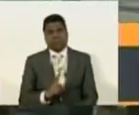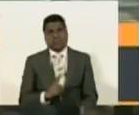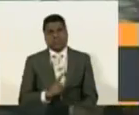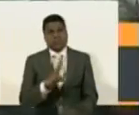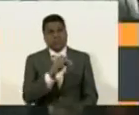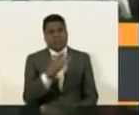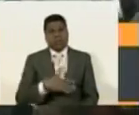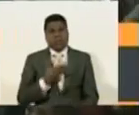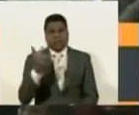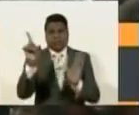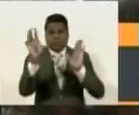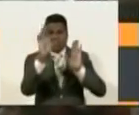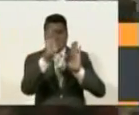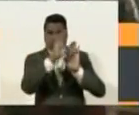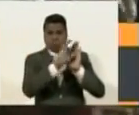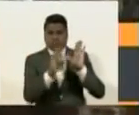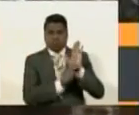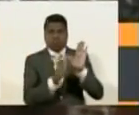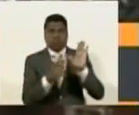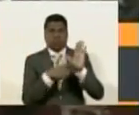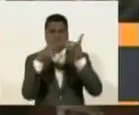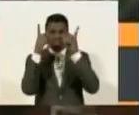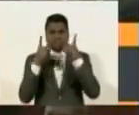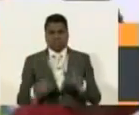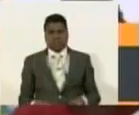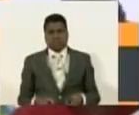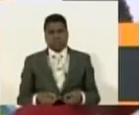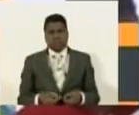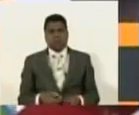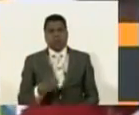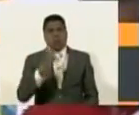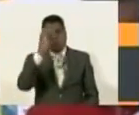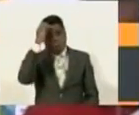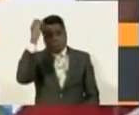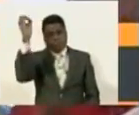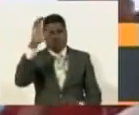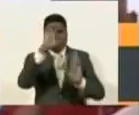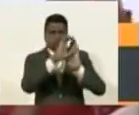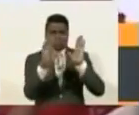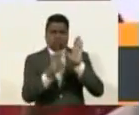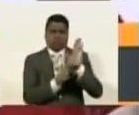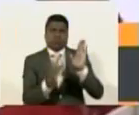por qué estar aquí tomando decisiones u opinando sobre la Constitución.